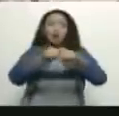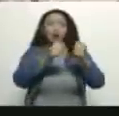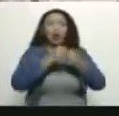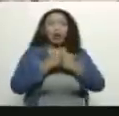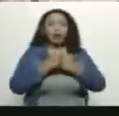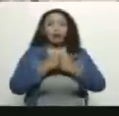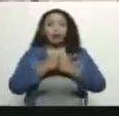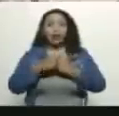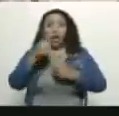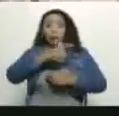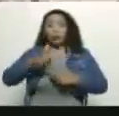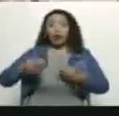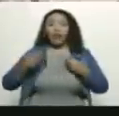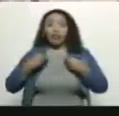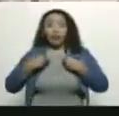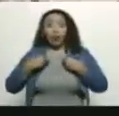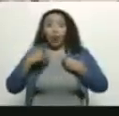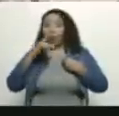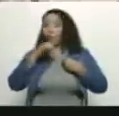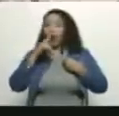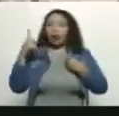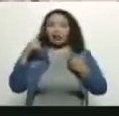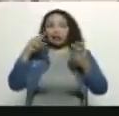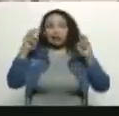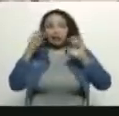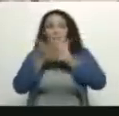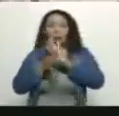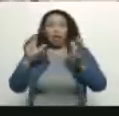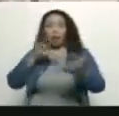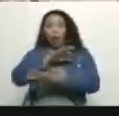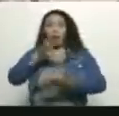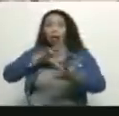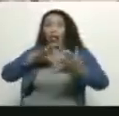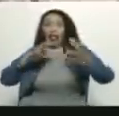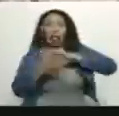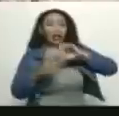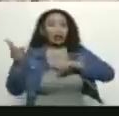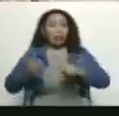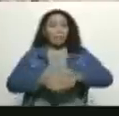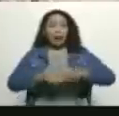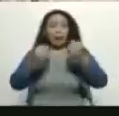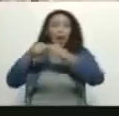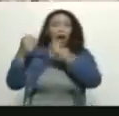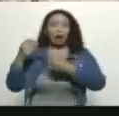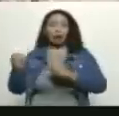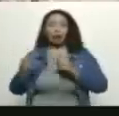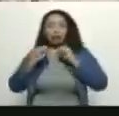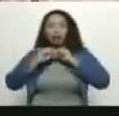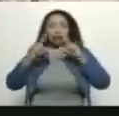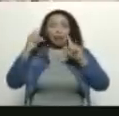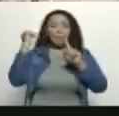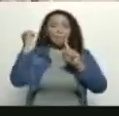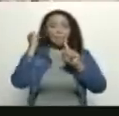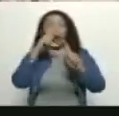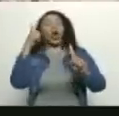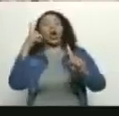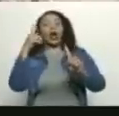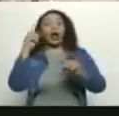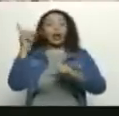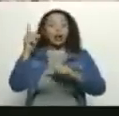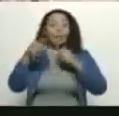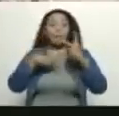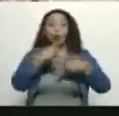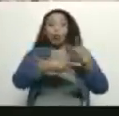no estamos al margen de las consecuencias desastrosas de este fenómeno que impacta directamente en la